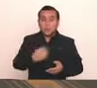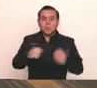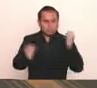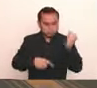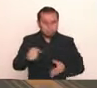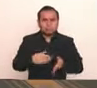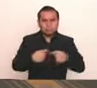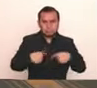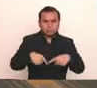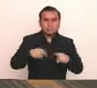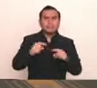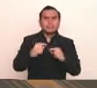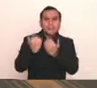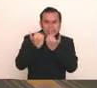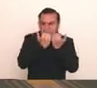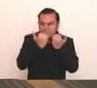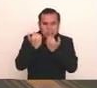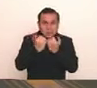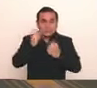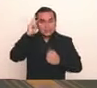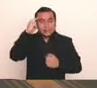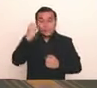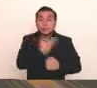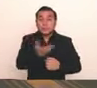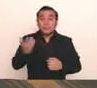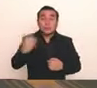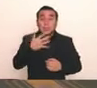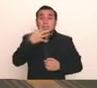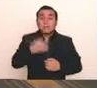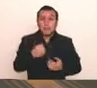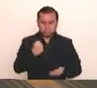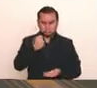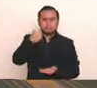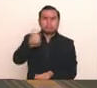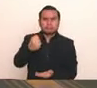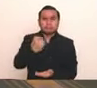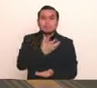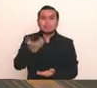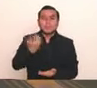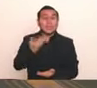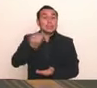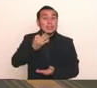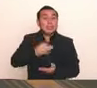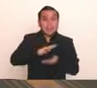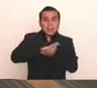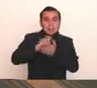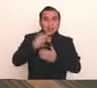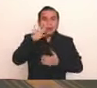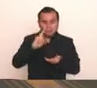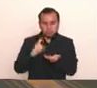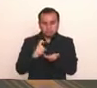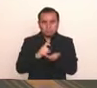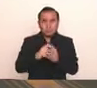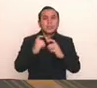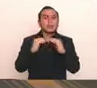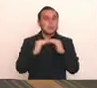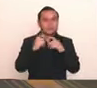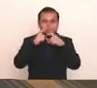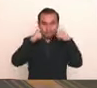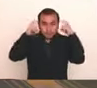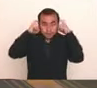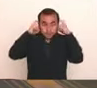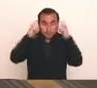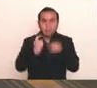y cultivar se fijaron los precios máximos de productos de la canasta básica y de los insumos de limpieza como alcohol gel y mascarillas la